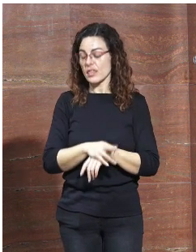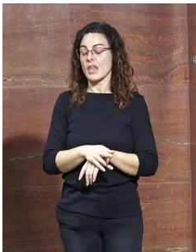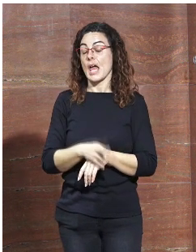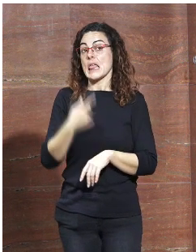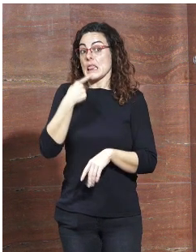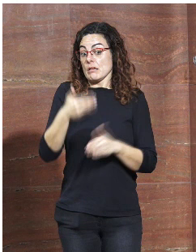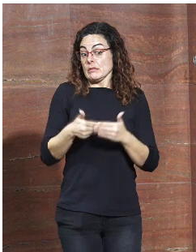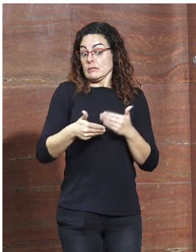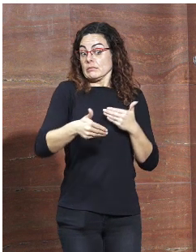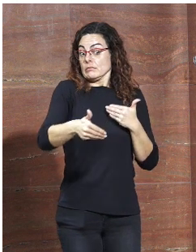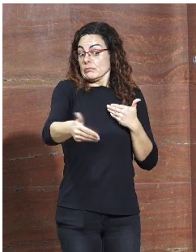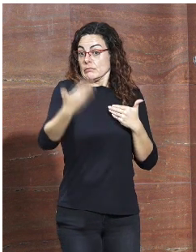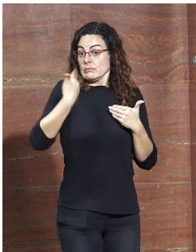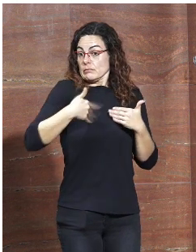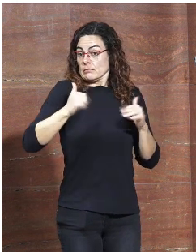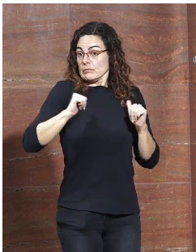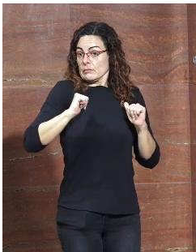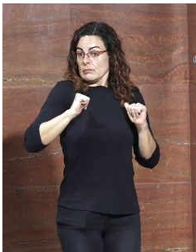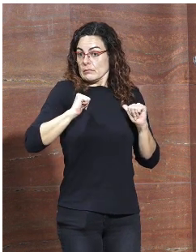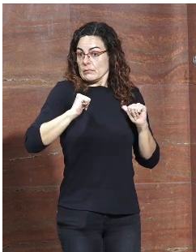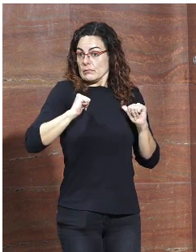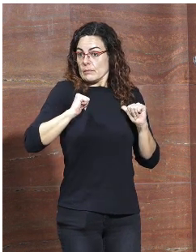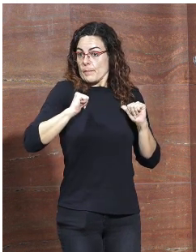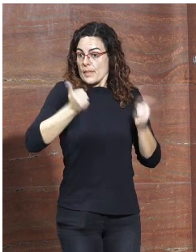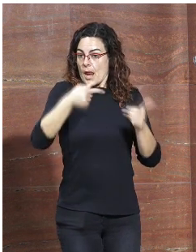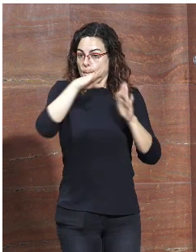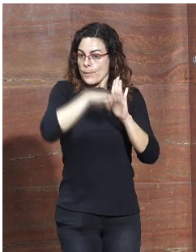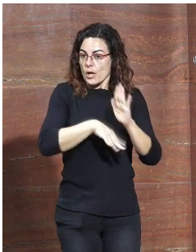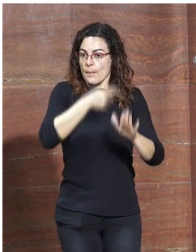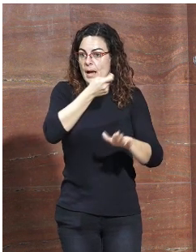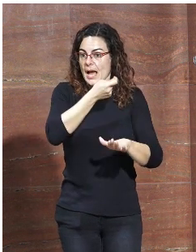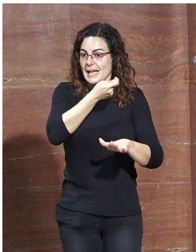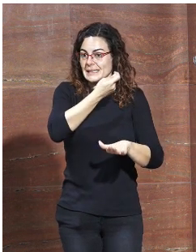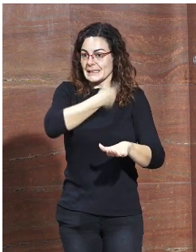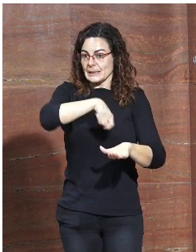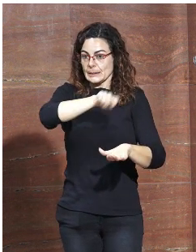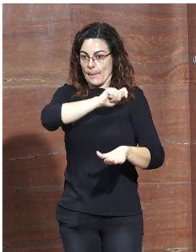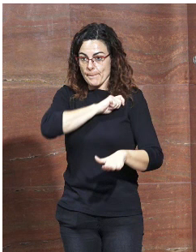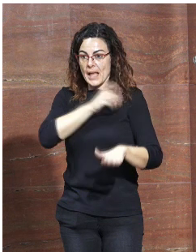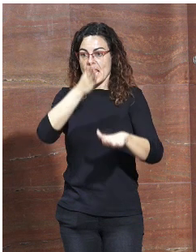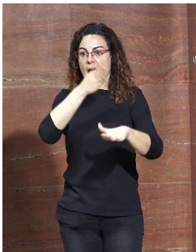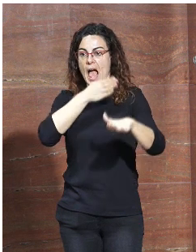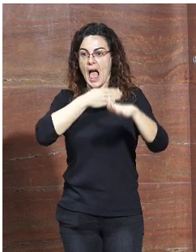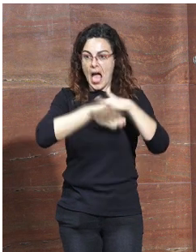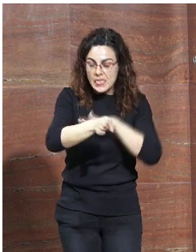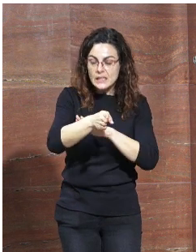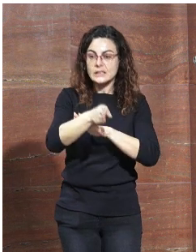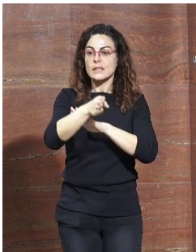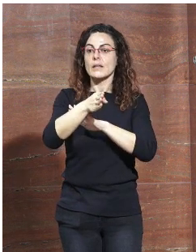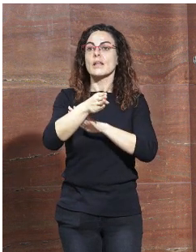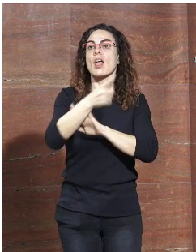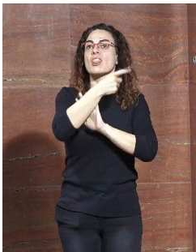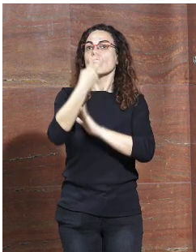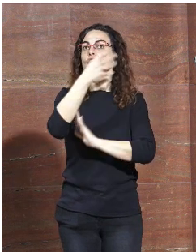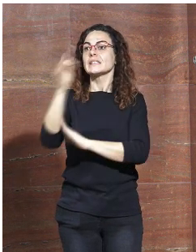aunque ya se ha puesto en marcha el programa España País Accesible, con más de 170 millones